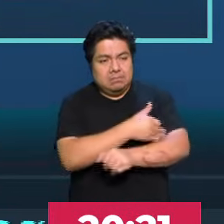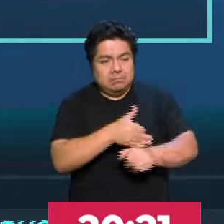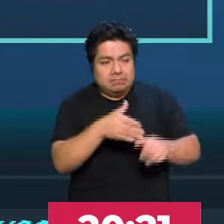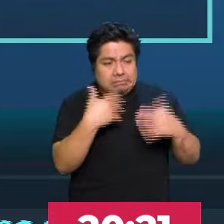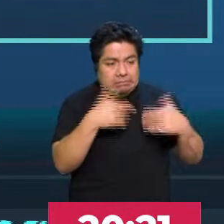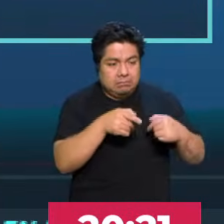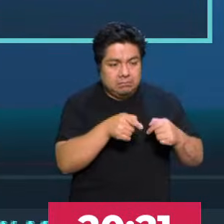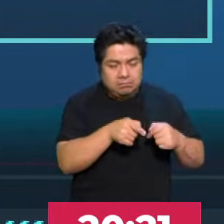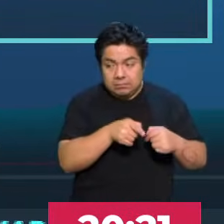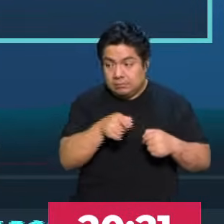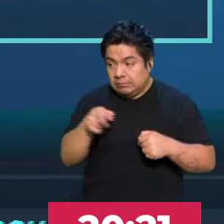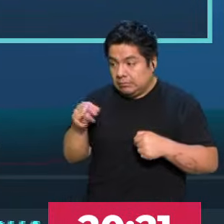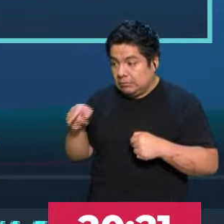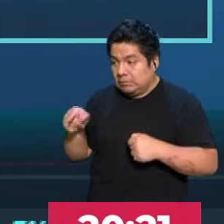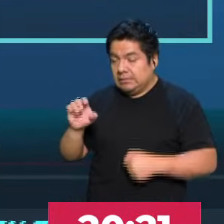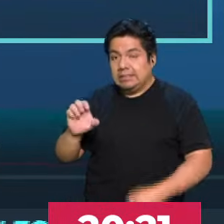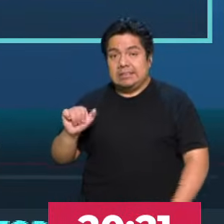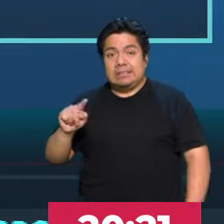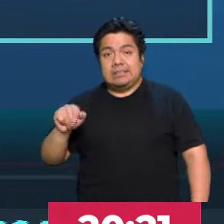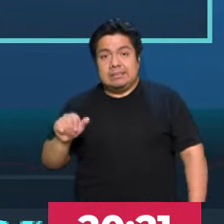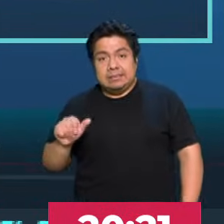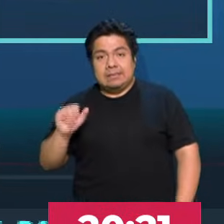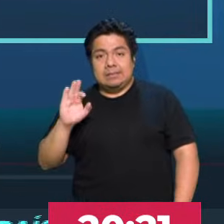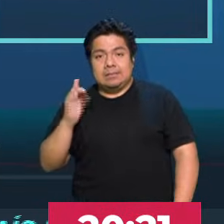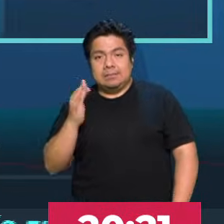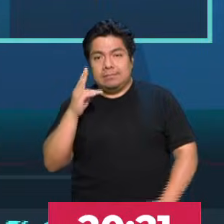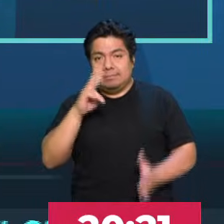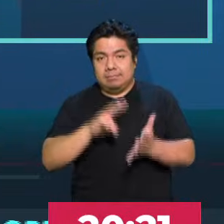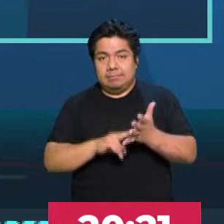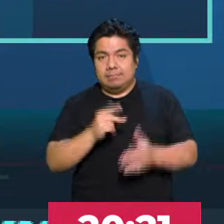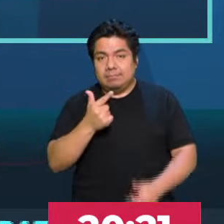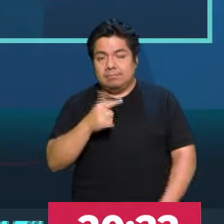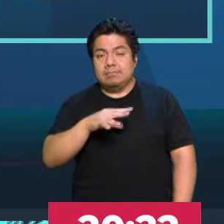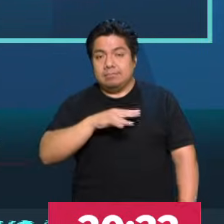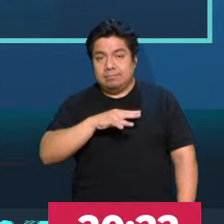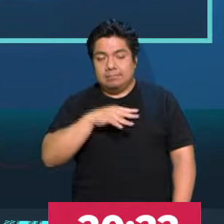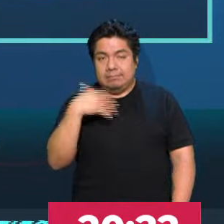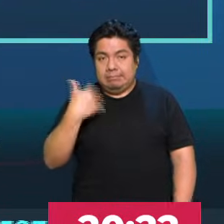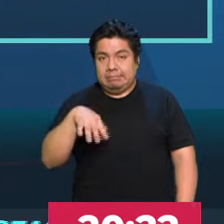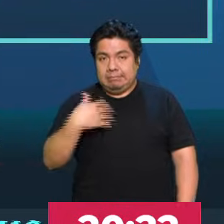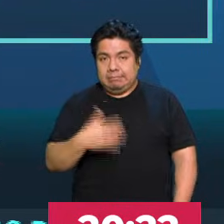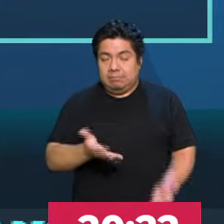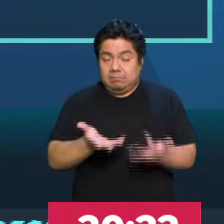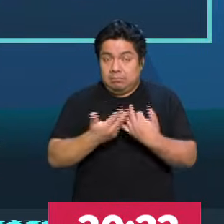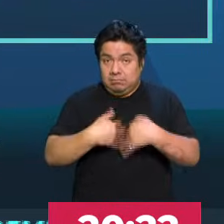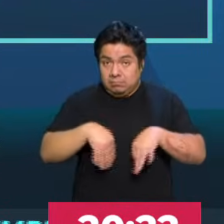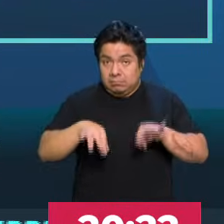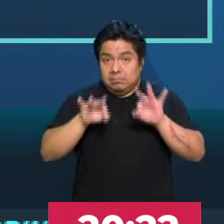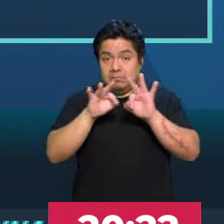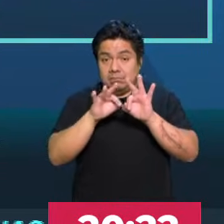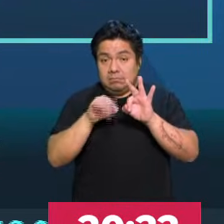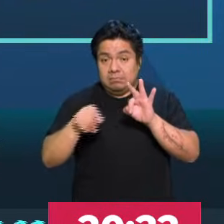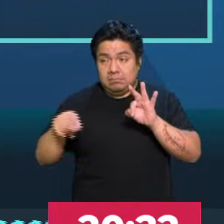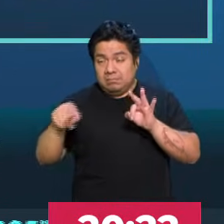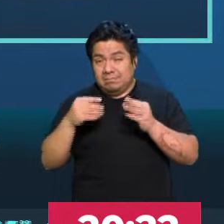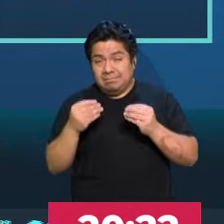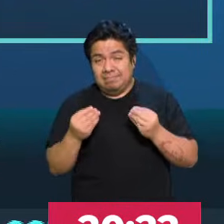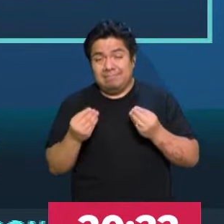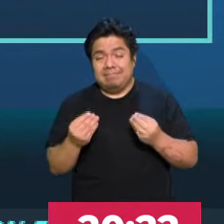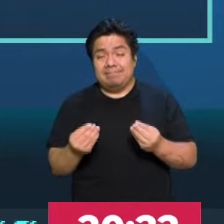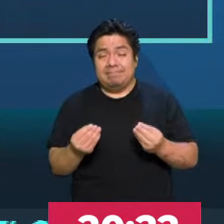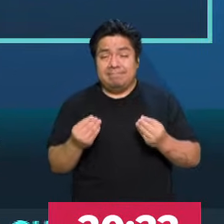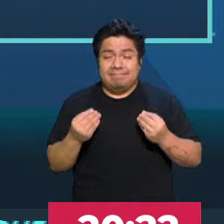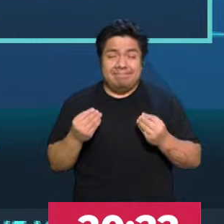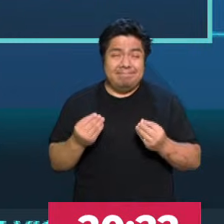que antes había estado Ernestina Asensio en febrero de 2007, como un caso emblemático además que provocó innumerables